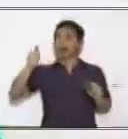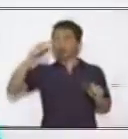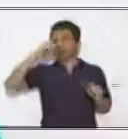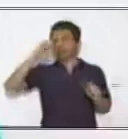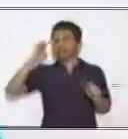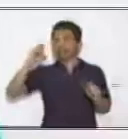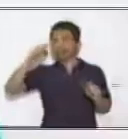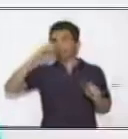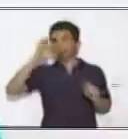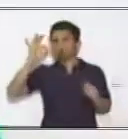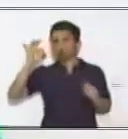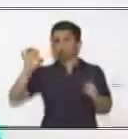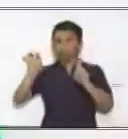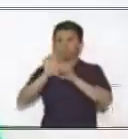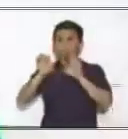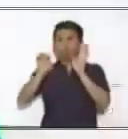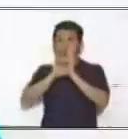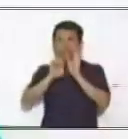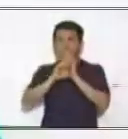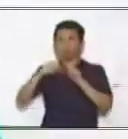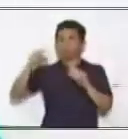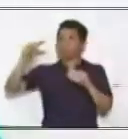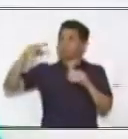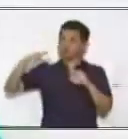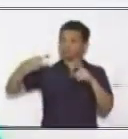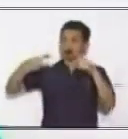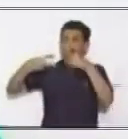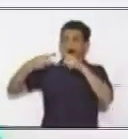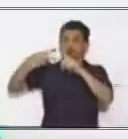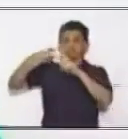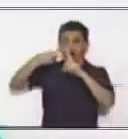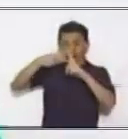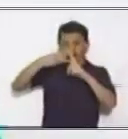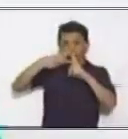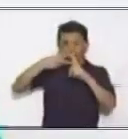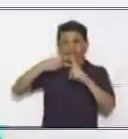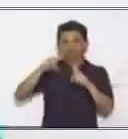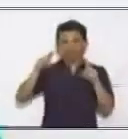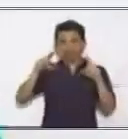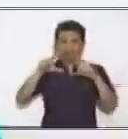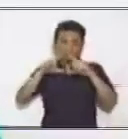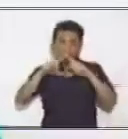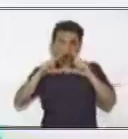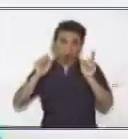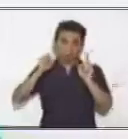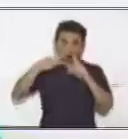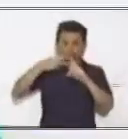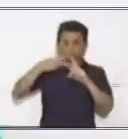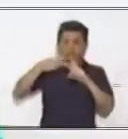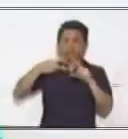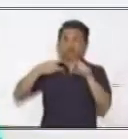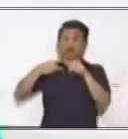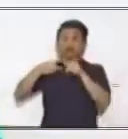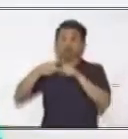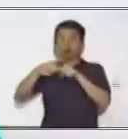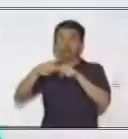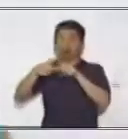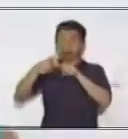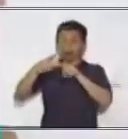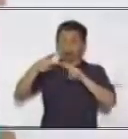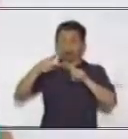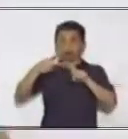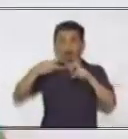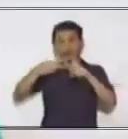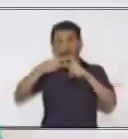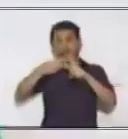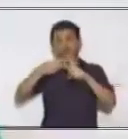distintos? Pues los medimos y nos damos cuenta que cada dimensión es distinta. En este caso,